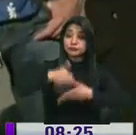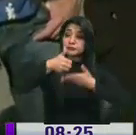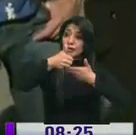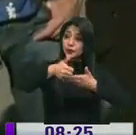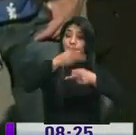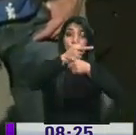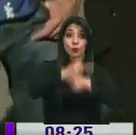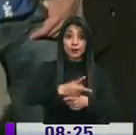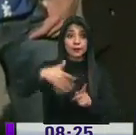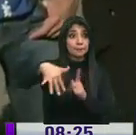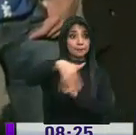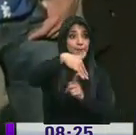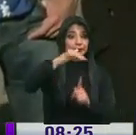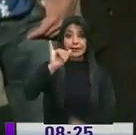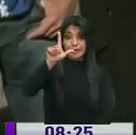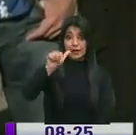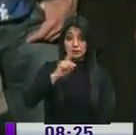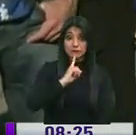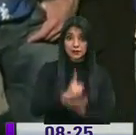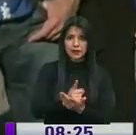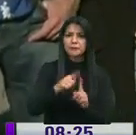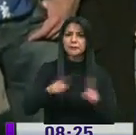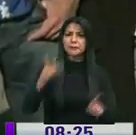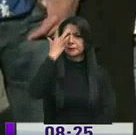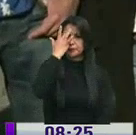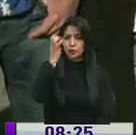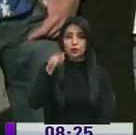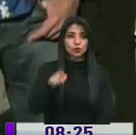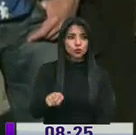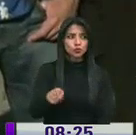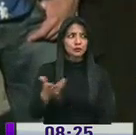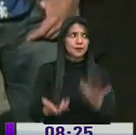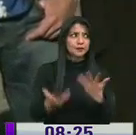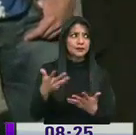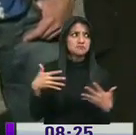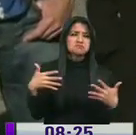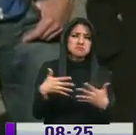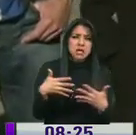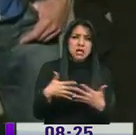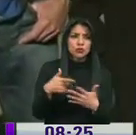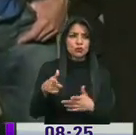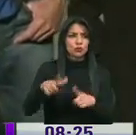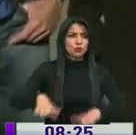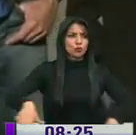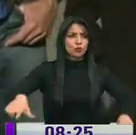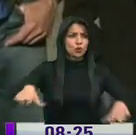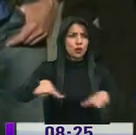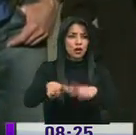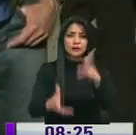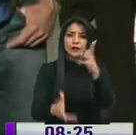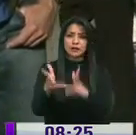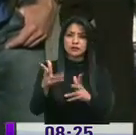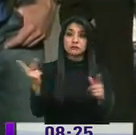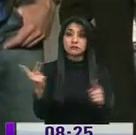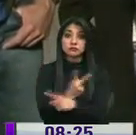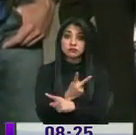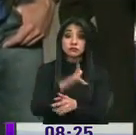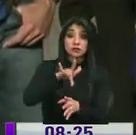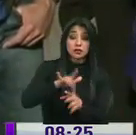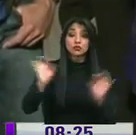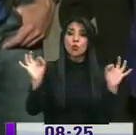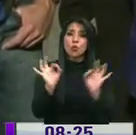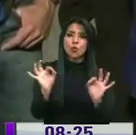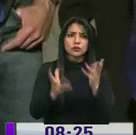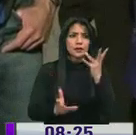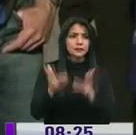precautelar este cerro, pero ¿por qué se lo hace? ¿Por qué ustedes tienen miedo, sobre todo, de que esta zona pueda verse en riesgo y también